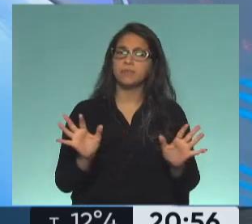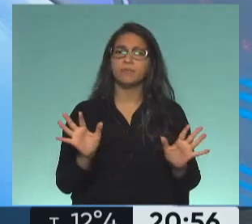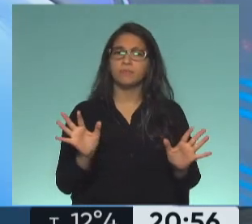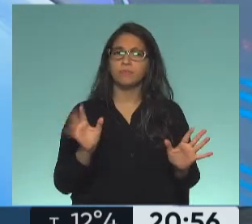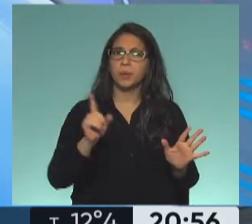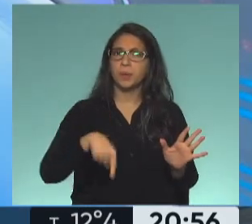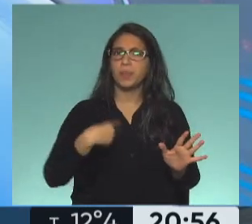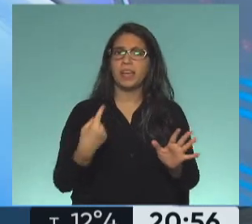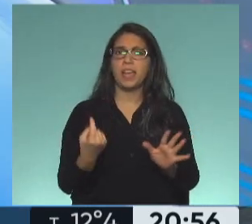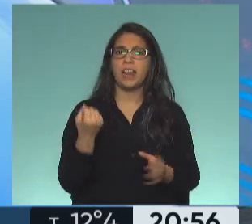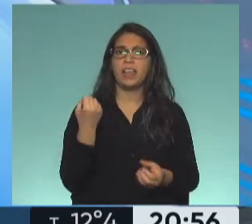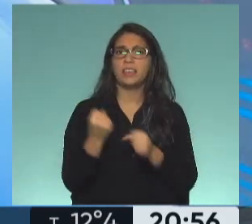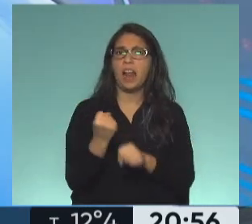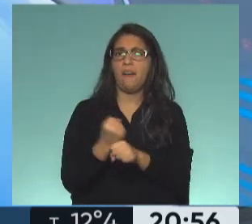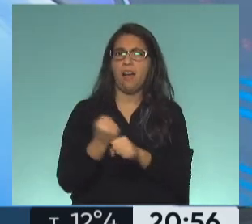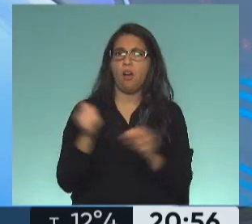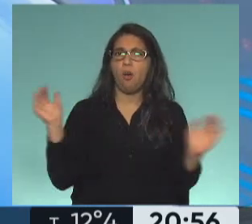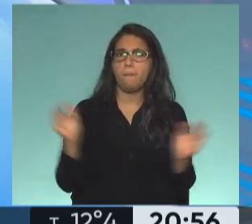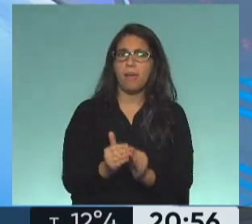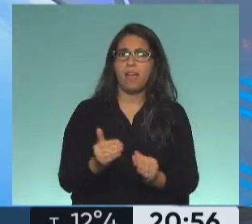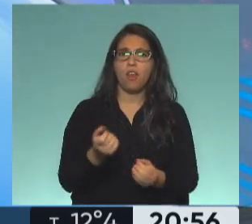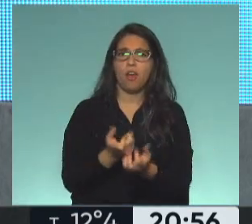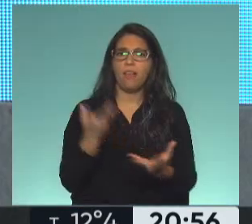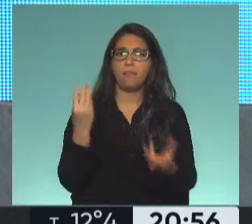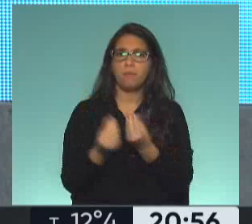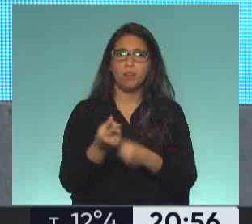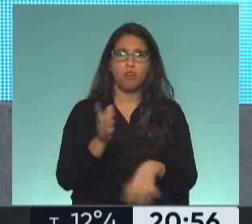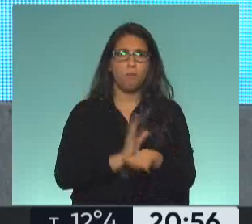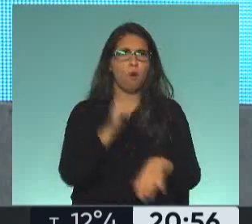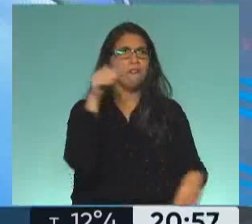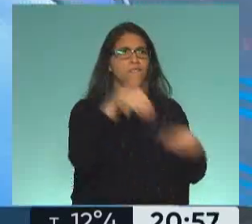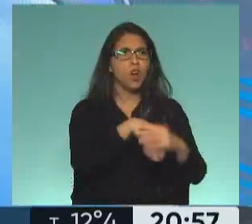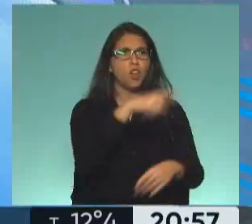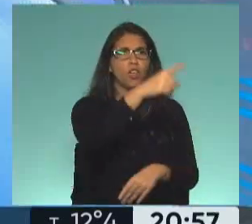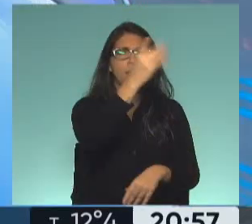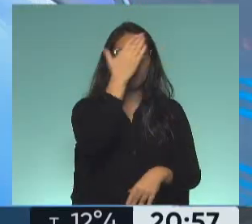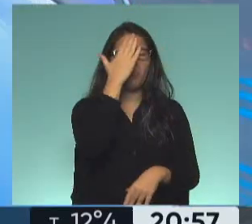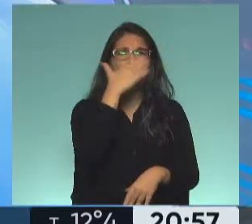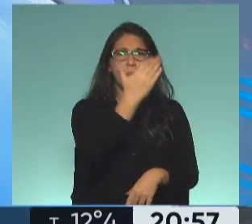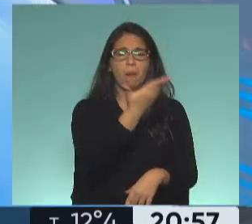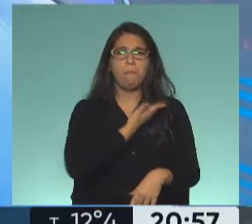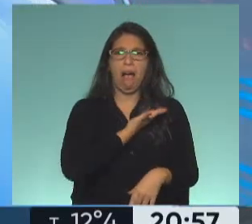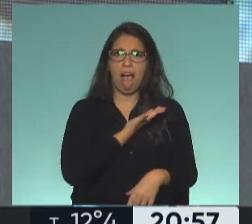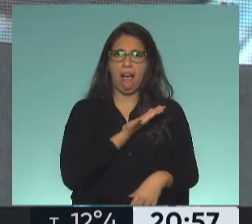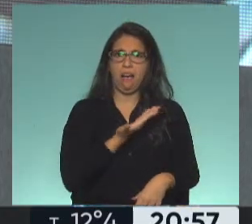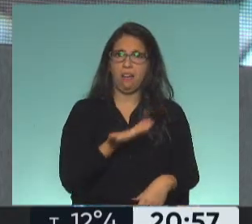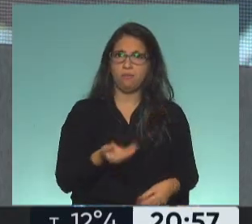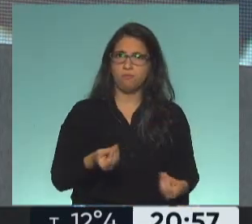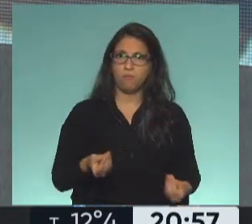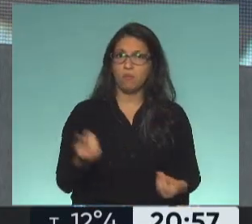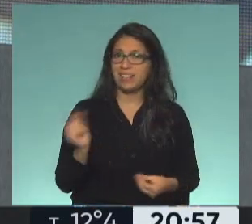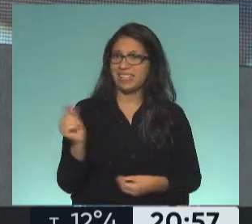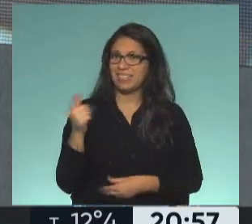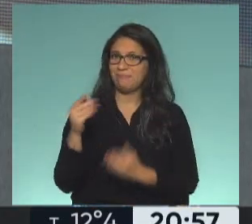a desocupación, a la caída de empleo. Pero esto de votar al verdugo es raro, ¿no? Bueno, pero también pasa, recién estábamos con la